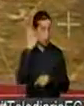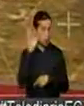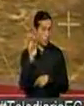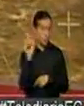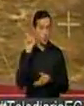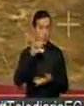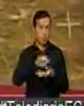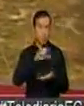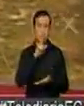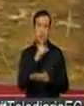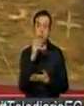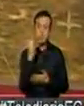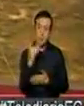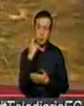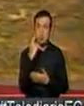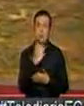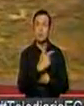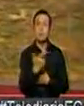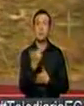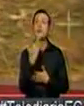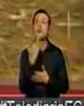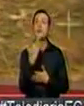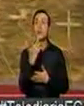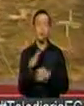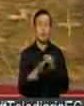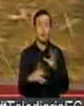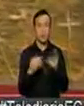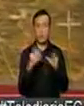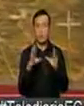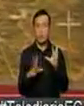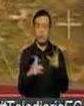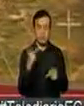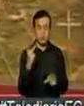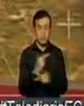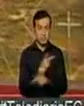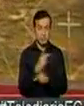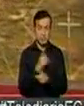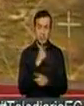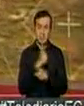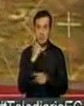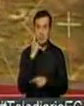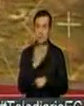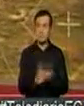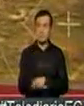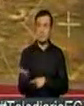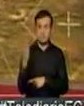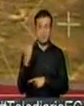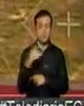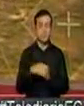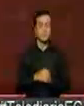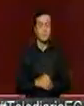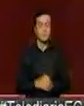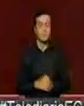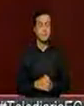ciudad en la que además se presentan intentos de saqueo. César Takuri, desde la capital Azuaya, nos trae un informe.